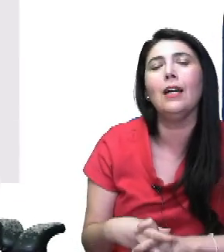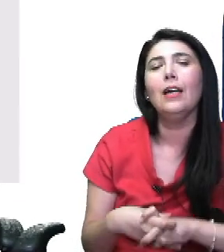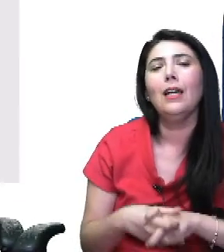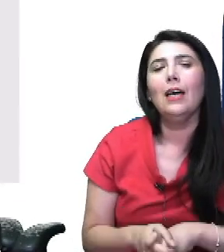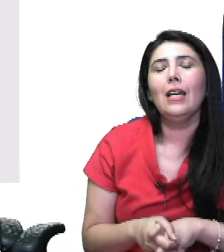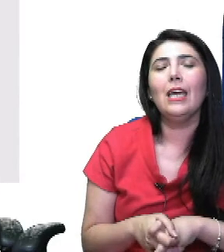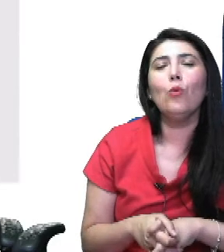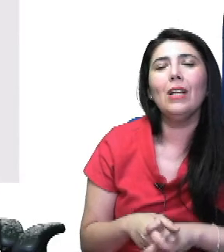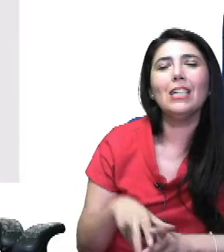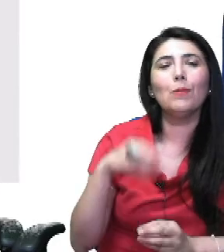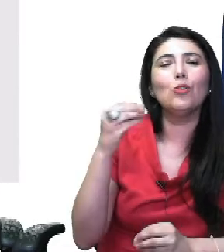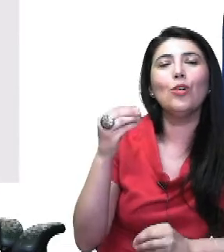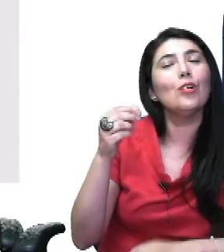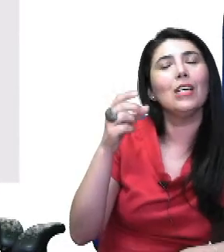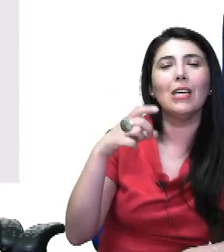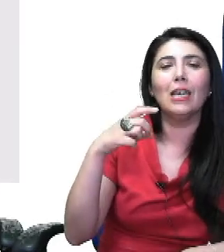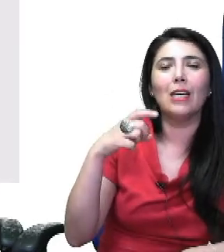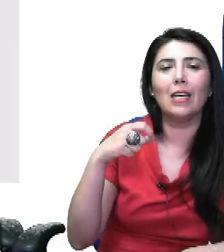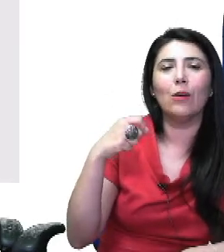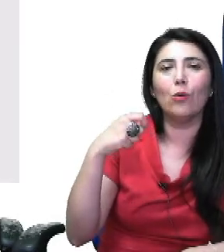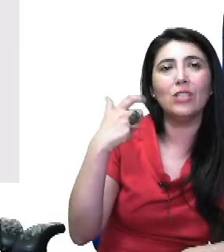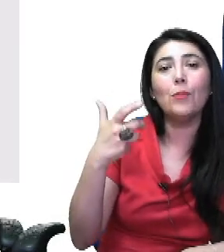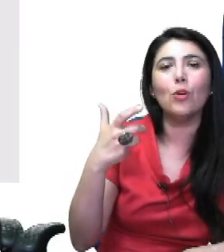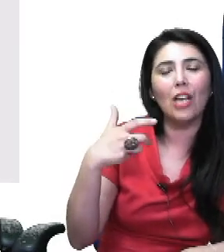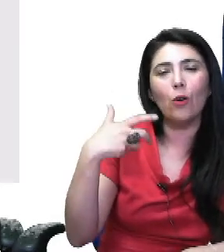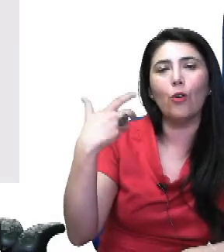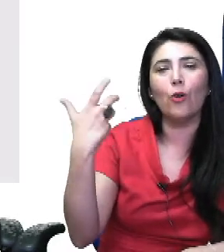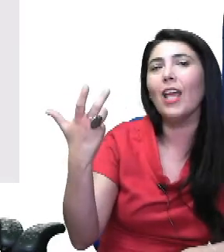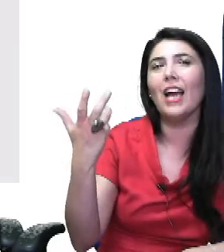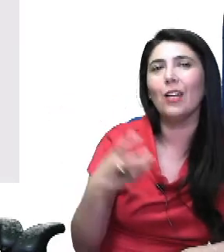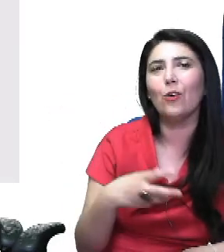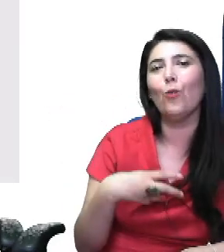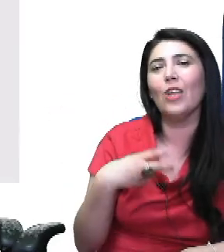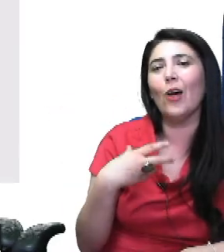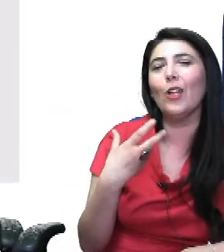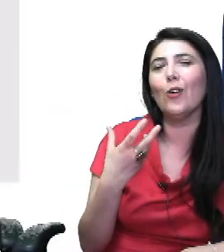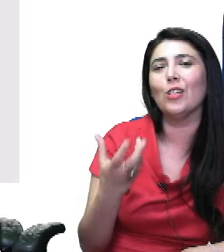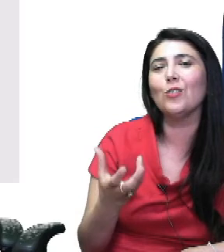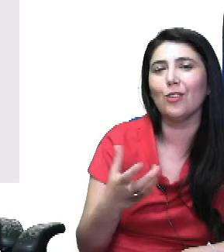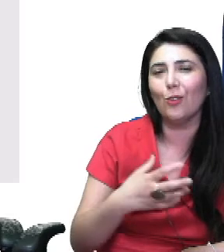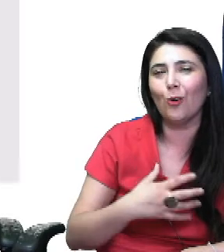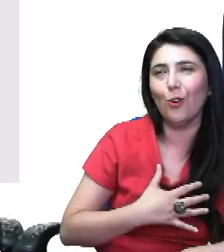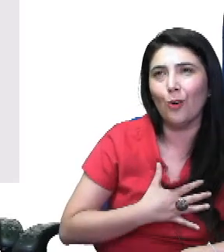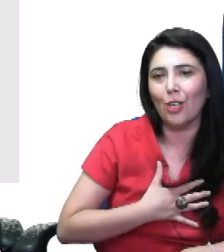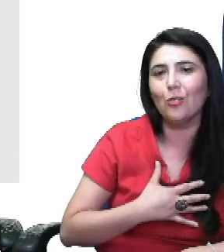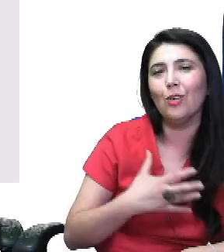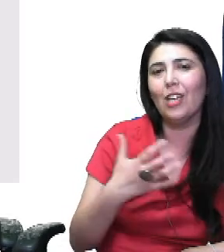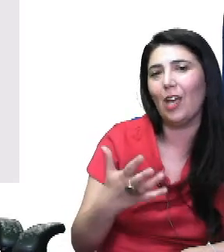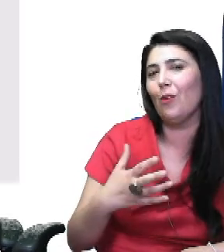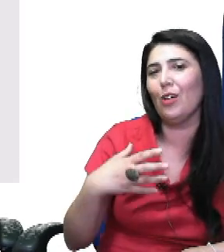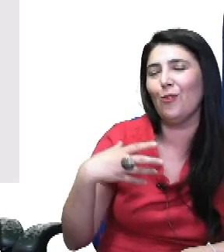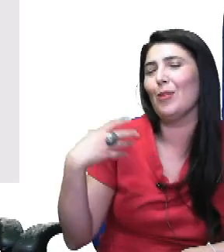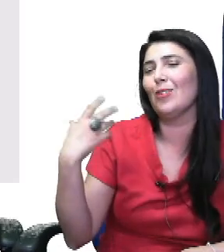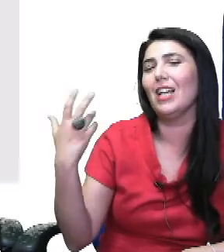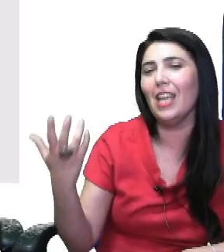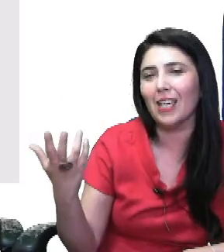fallecidas, una expresión, un concepto que es el Kokoro no Kea, el cuidado del corazón, Kokoro no corazón y Kea